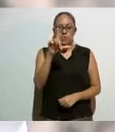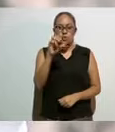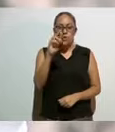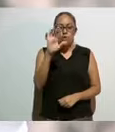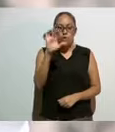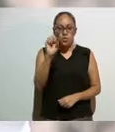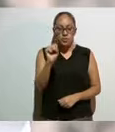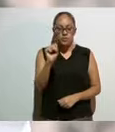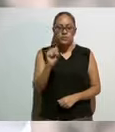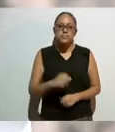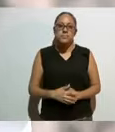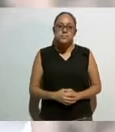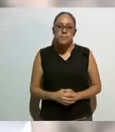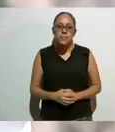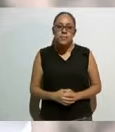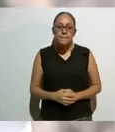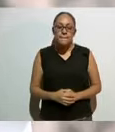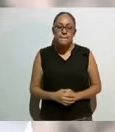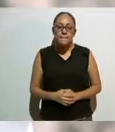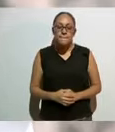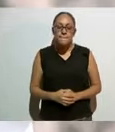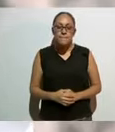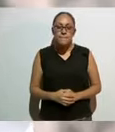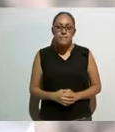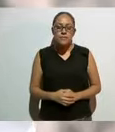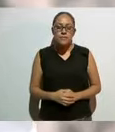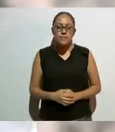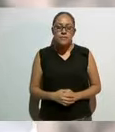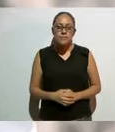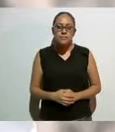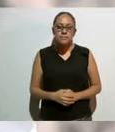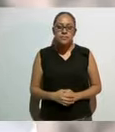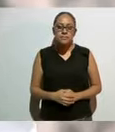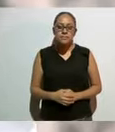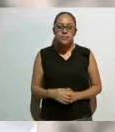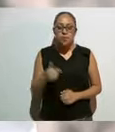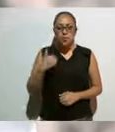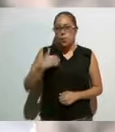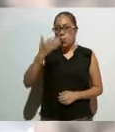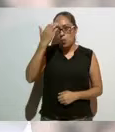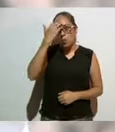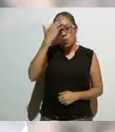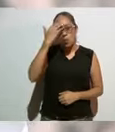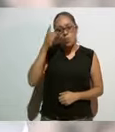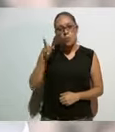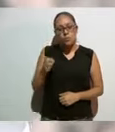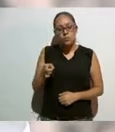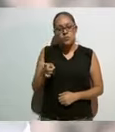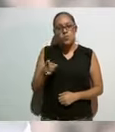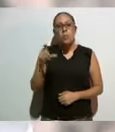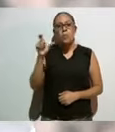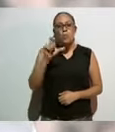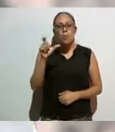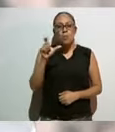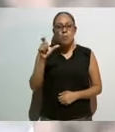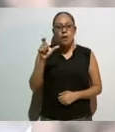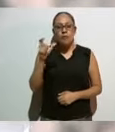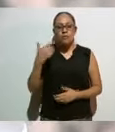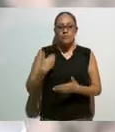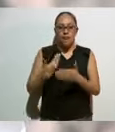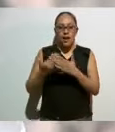tomar la palabra. Conocí a Hugo Eric cuando estábamos en